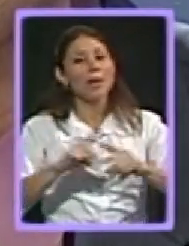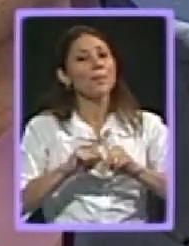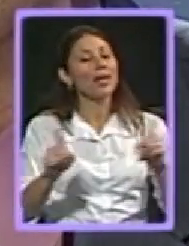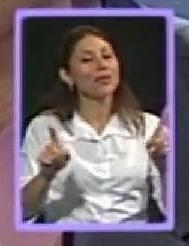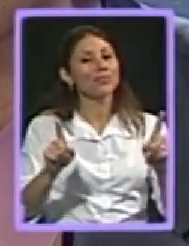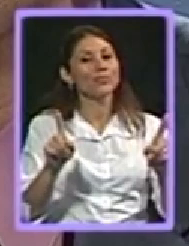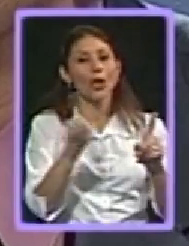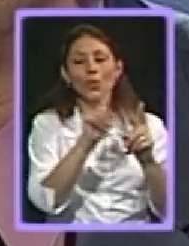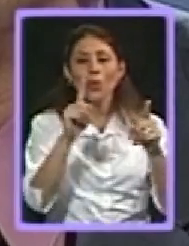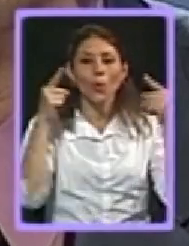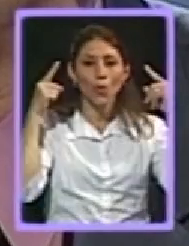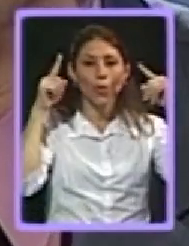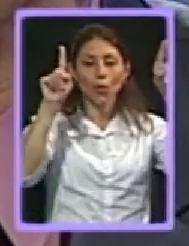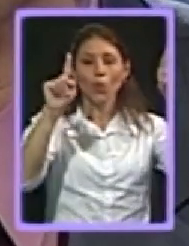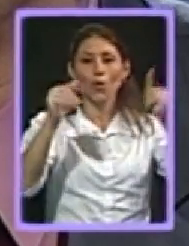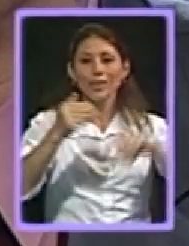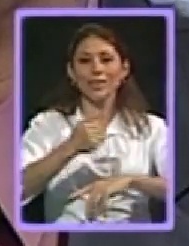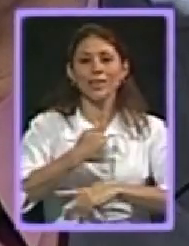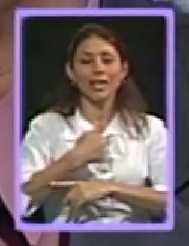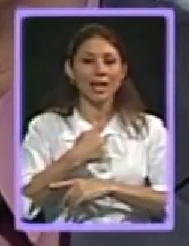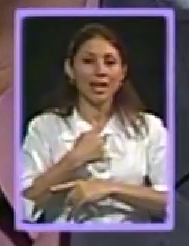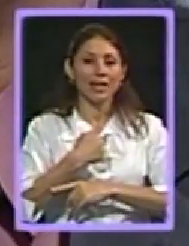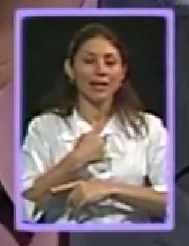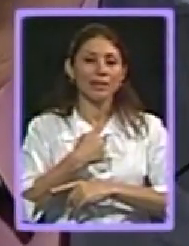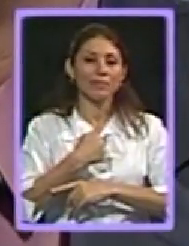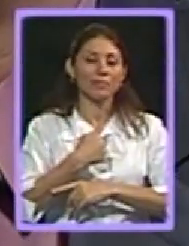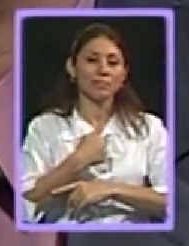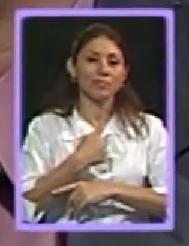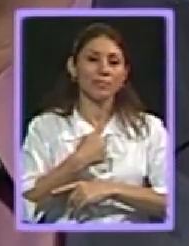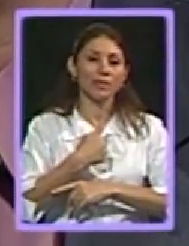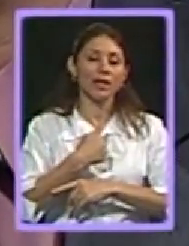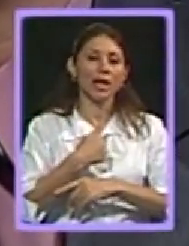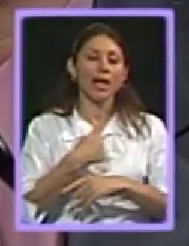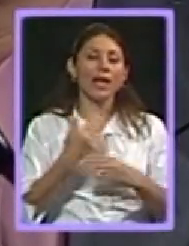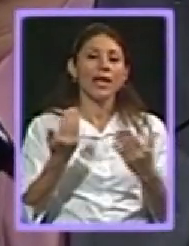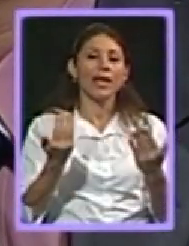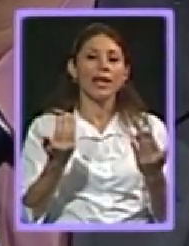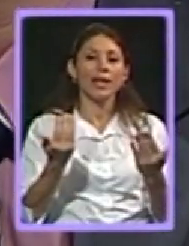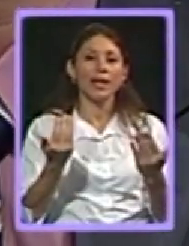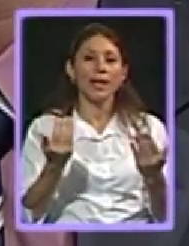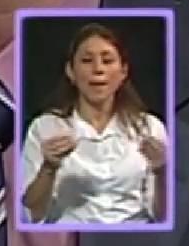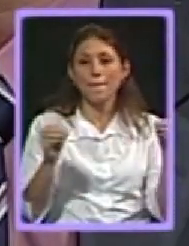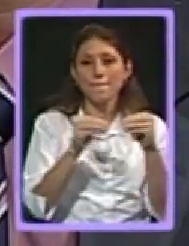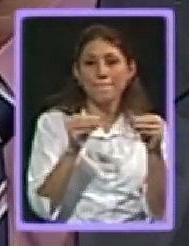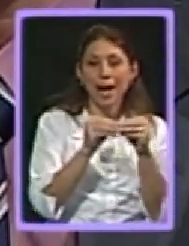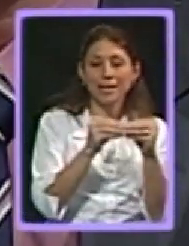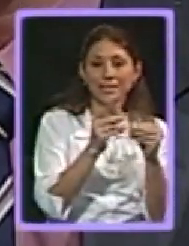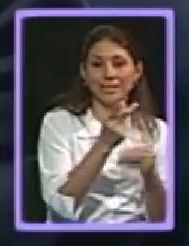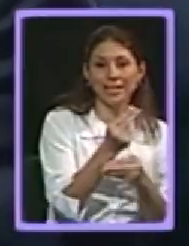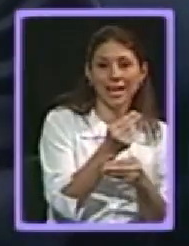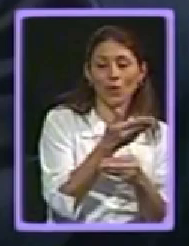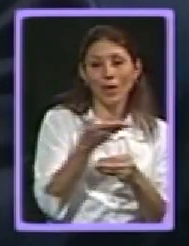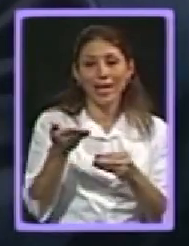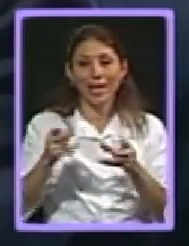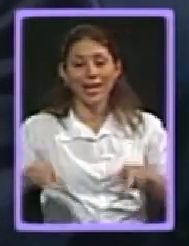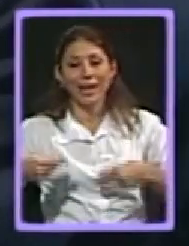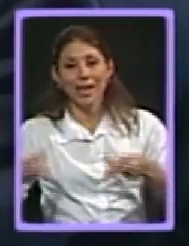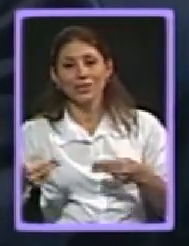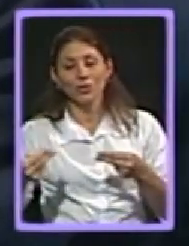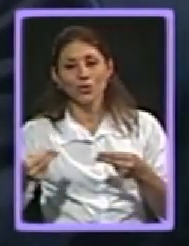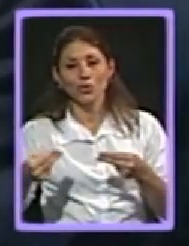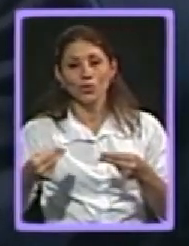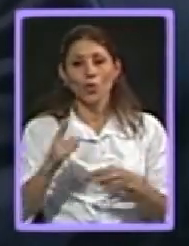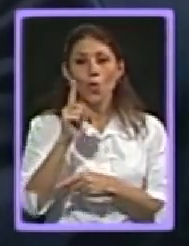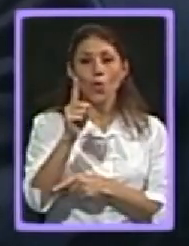logró tener, como en Chile, más ingresos que gastos. Una de las cosas que